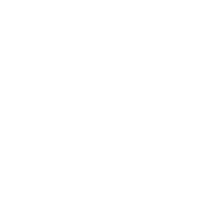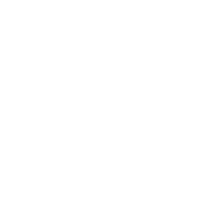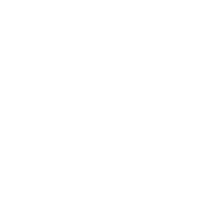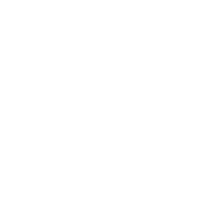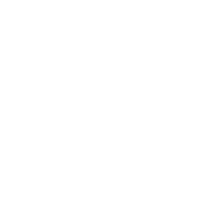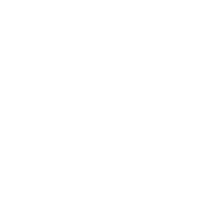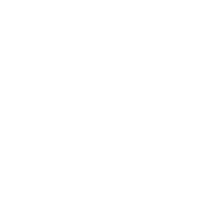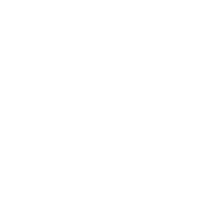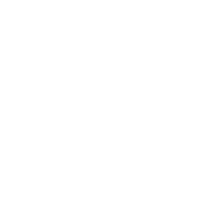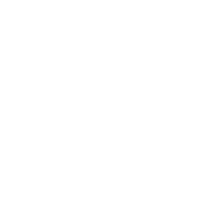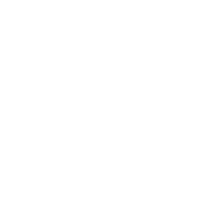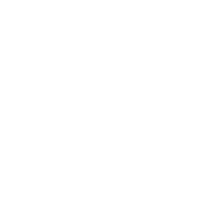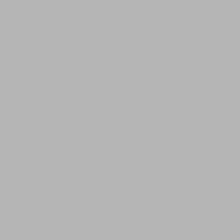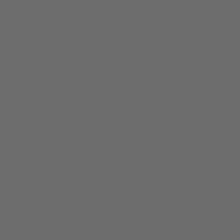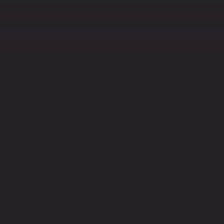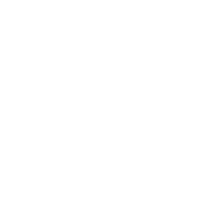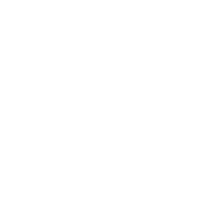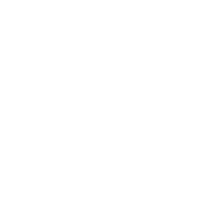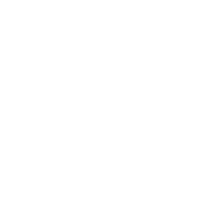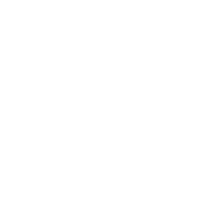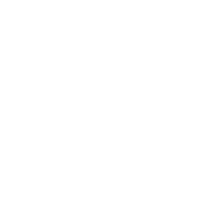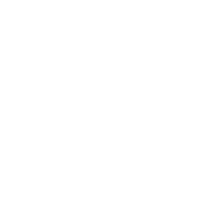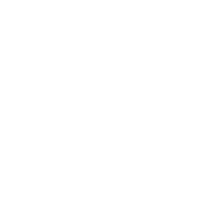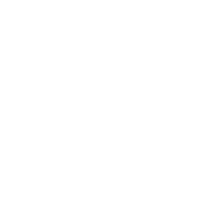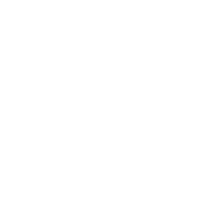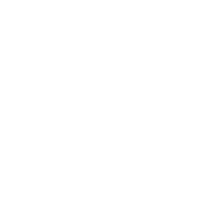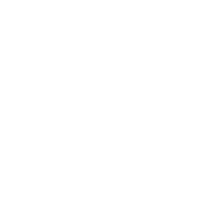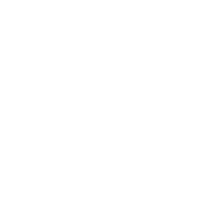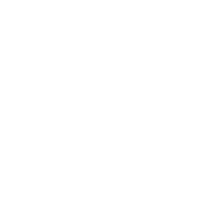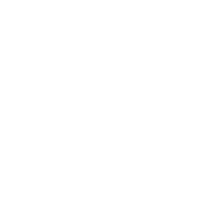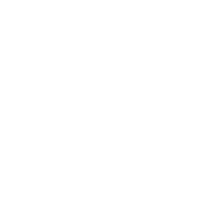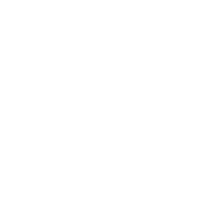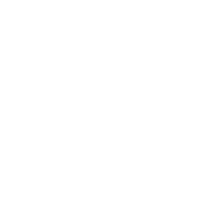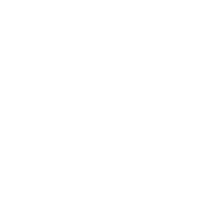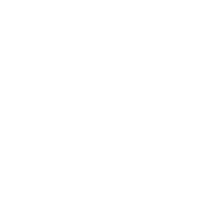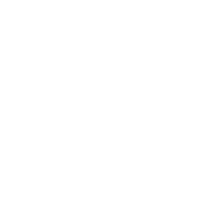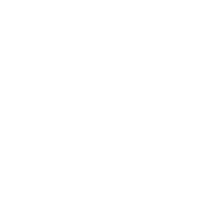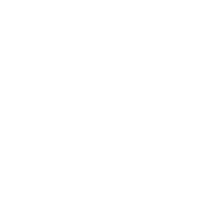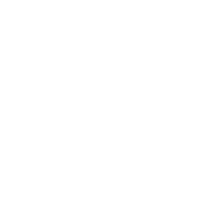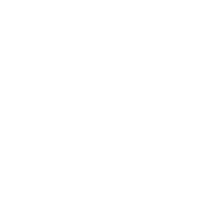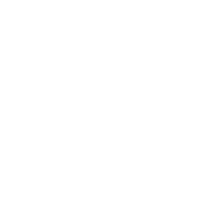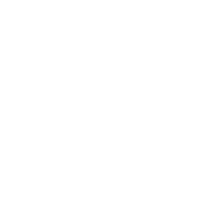Gobierno del Perú. El Perú primero.